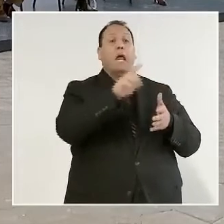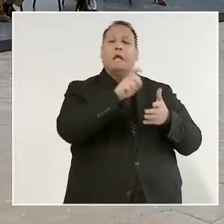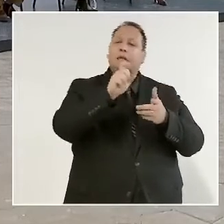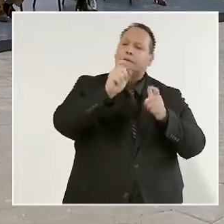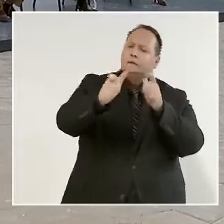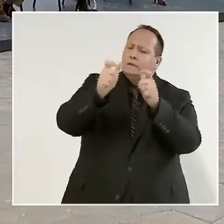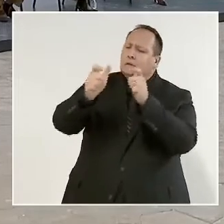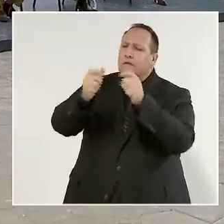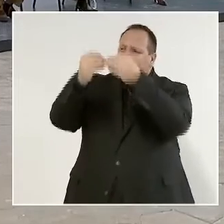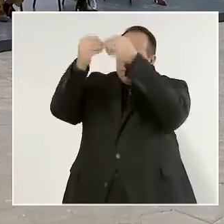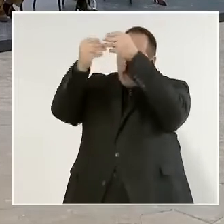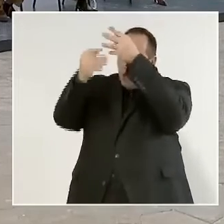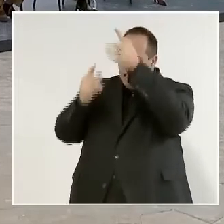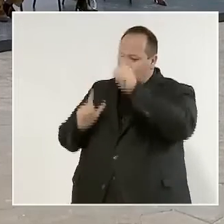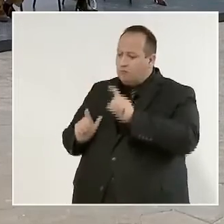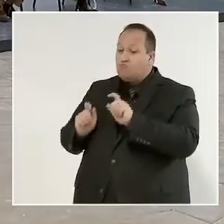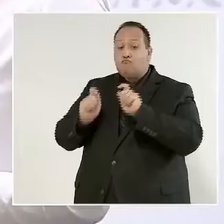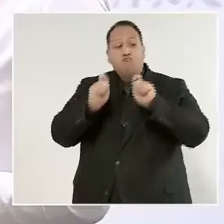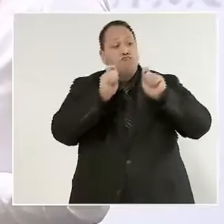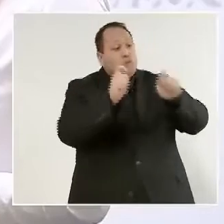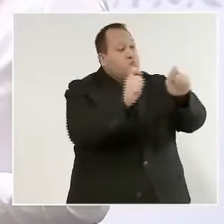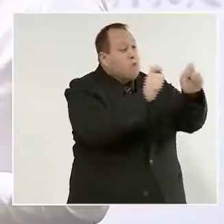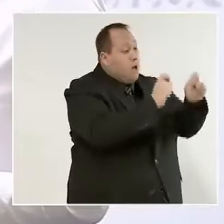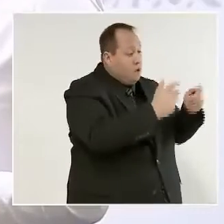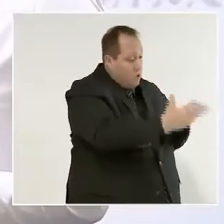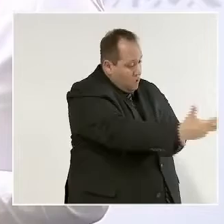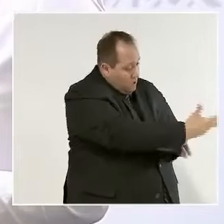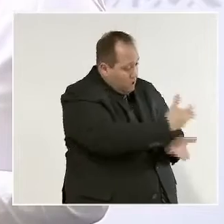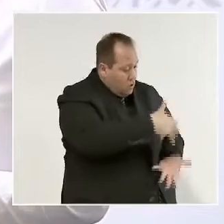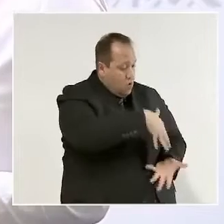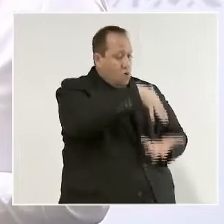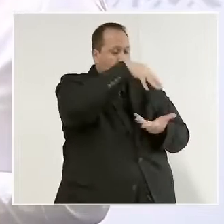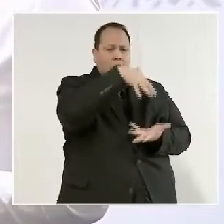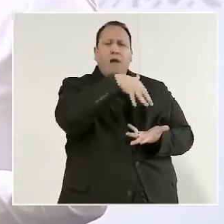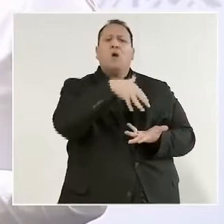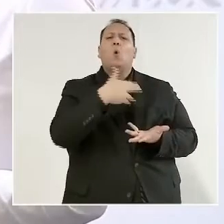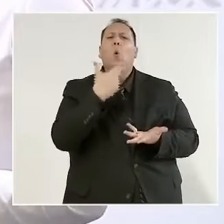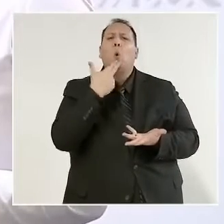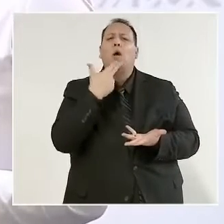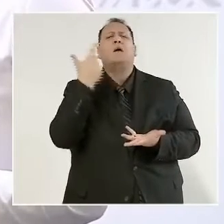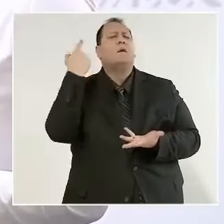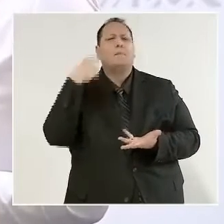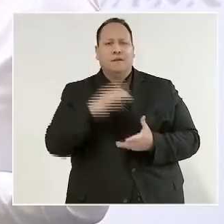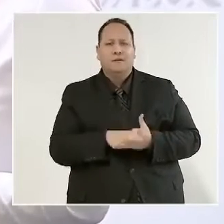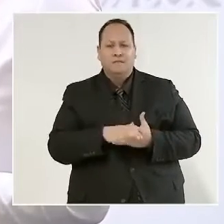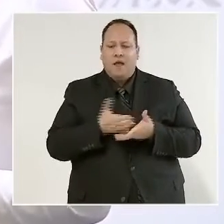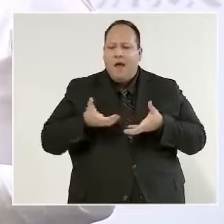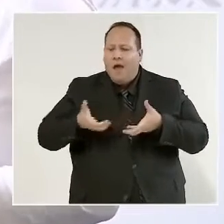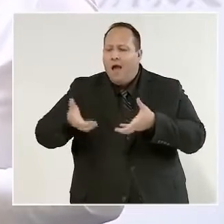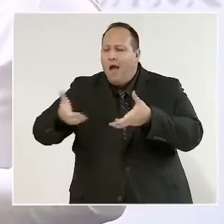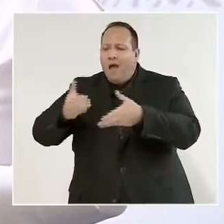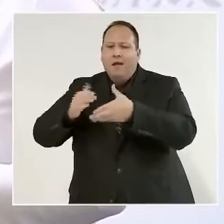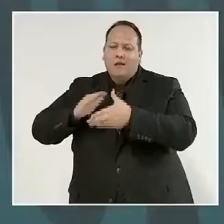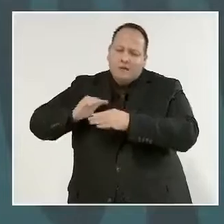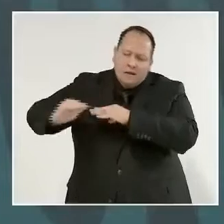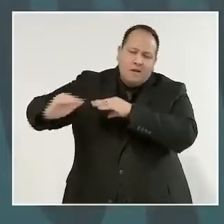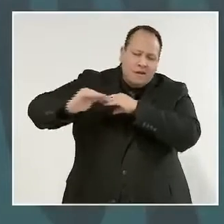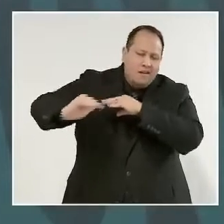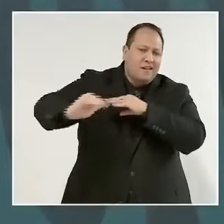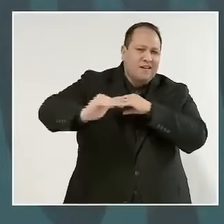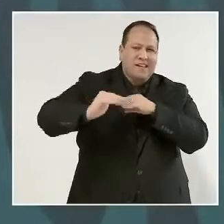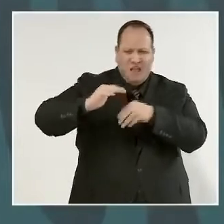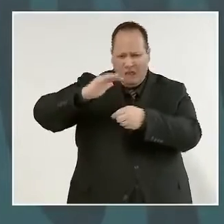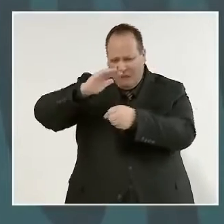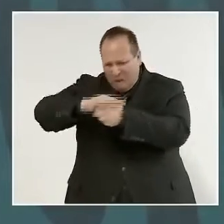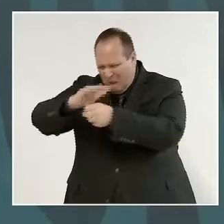de esta regularización se invertirán en mejorar las vialidades, en reparar